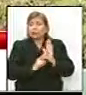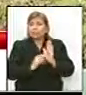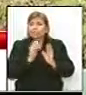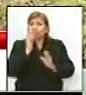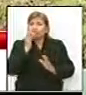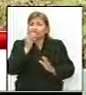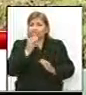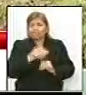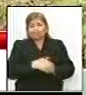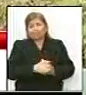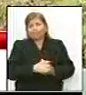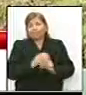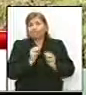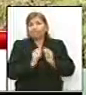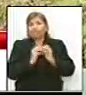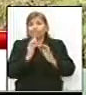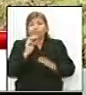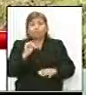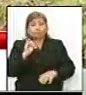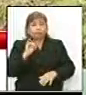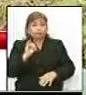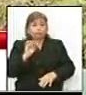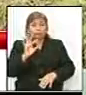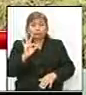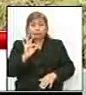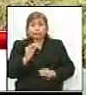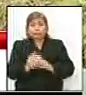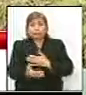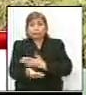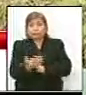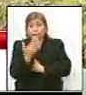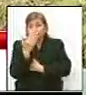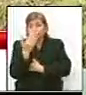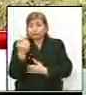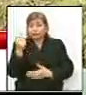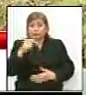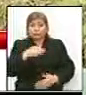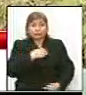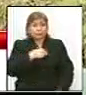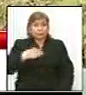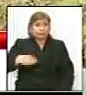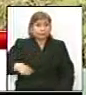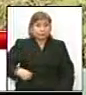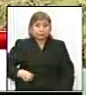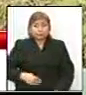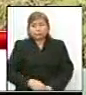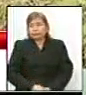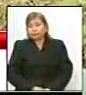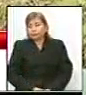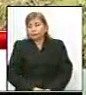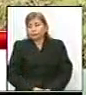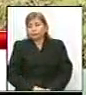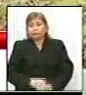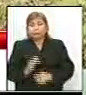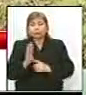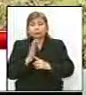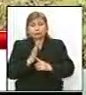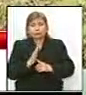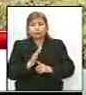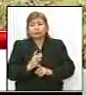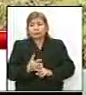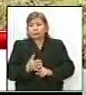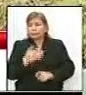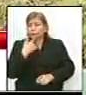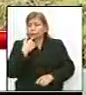razón, el día miércoles a las 9 de la mañana va a estar presente los del ministerio. Tenemos un representante también, ha